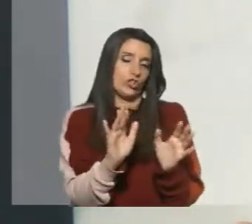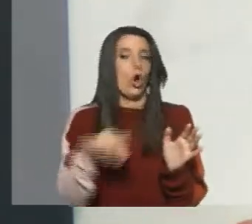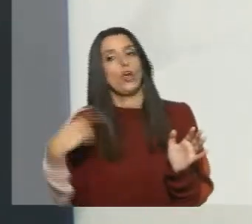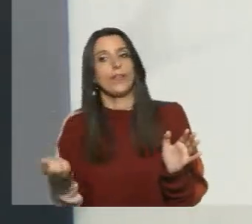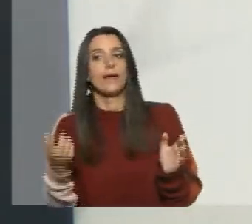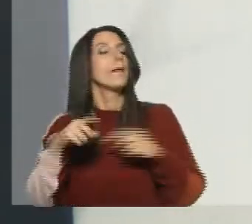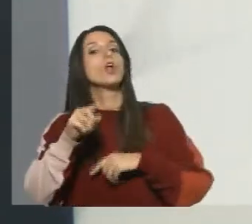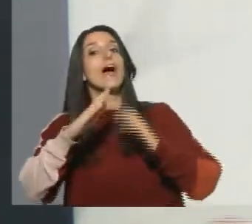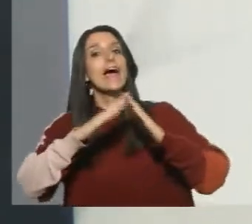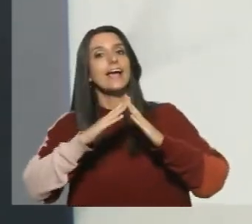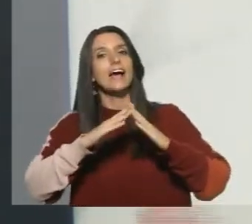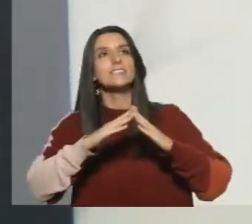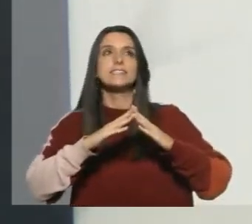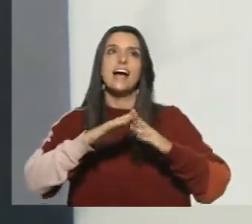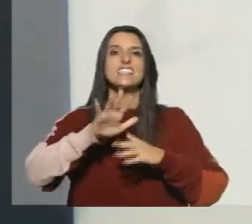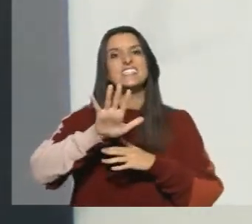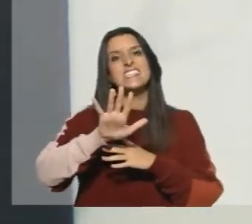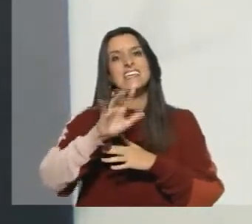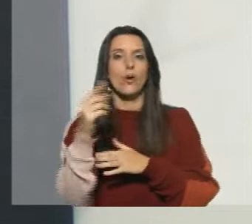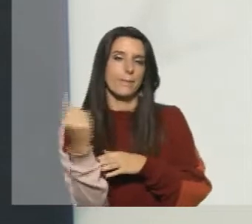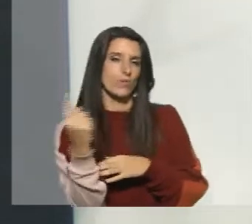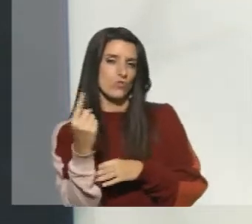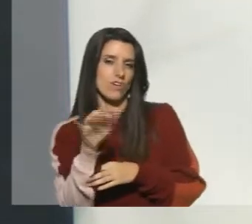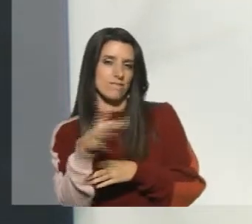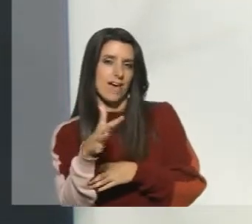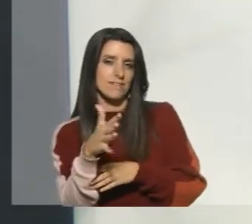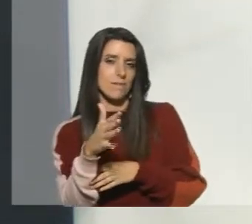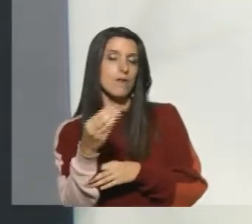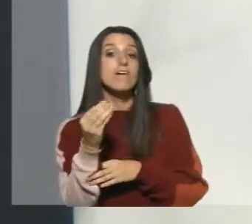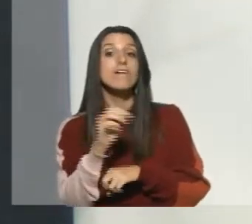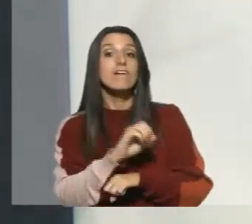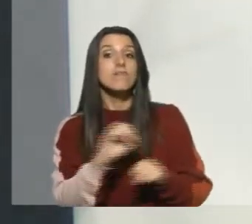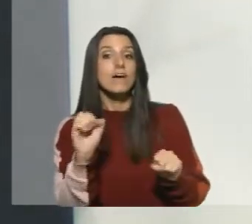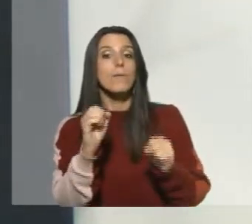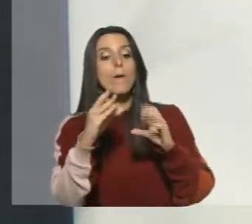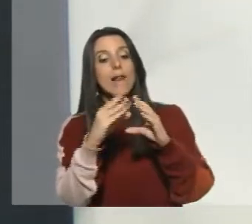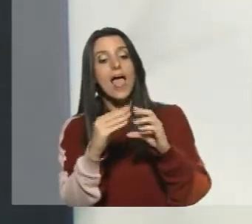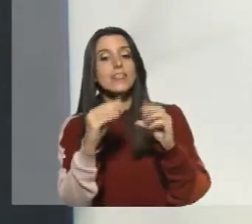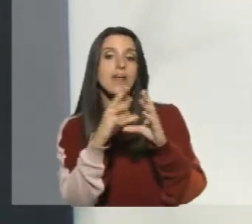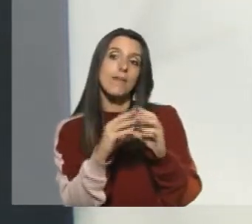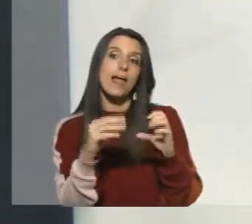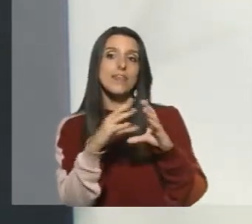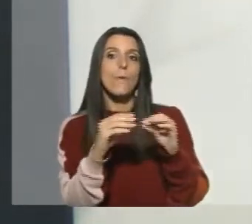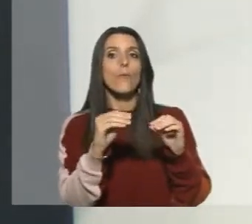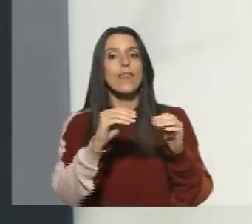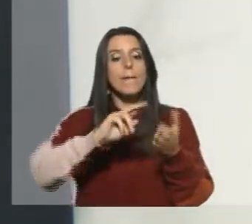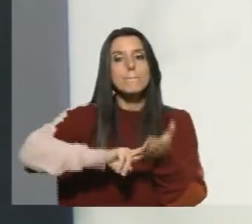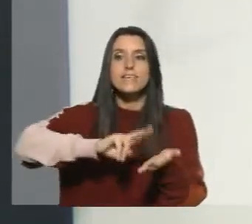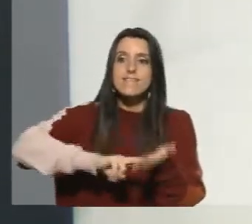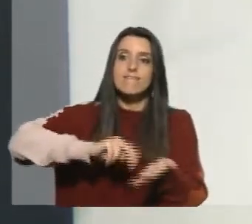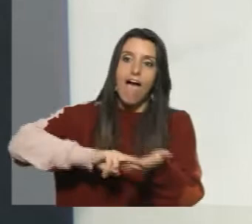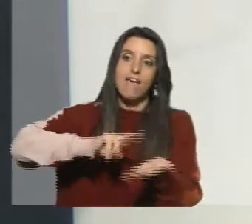preocupes. Sí. Lo vas a tener unos 5 minutitos. Bien. Que se te va, para que vos puedas que se te vaya ablandando la frutilla y vos las puedas ir como pisando,